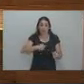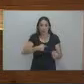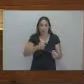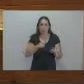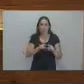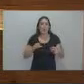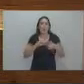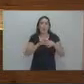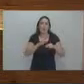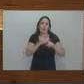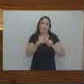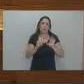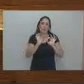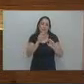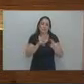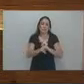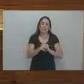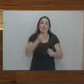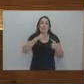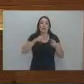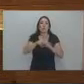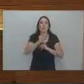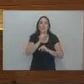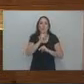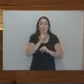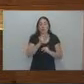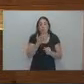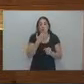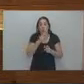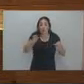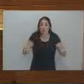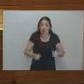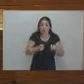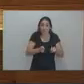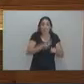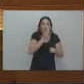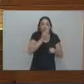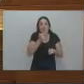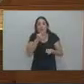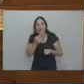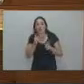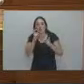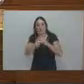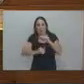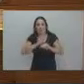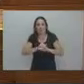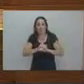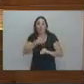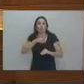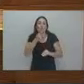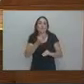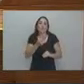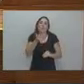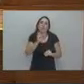cuestiones. ¿Y cómo se termina con la demagogia? Pues tratando de hacer lo que uno promete en campaña, hasta donde pueda. Hemos prometido limitar nuestros salarios, lo